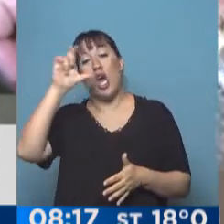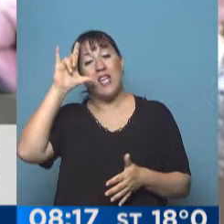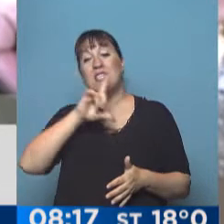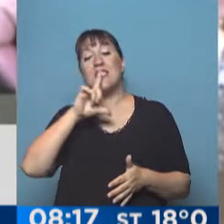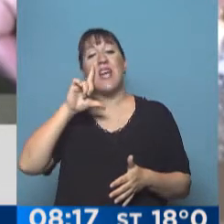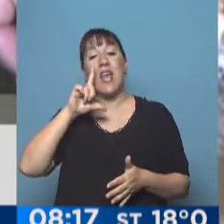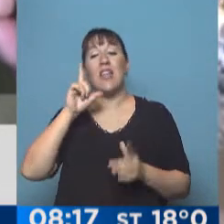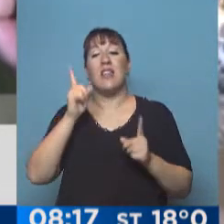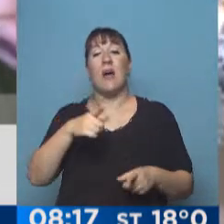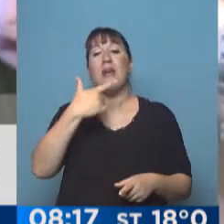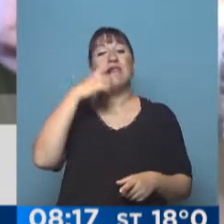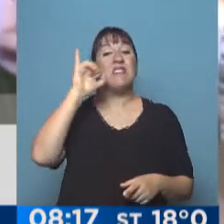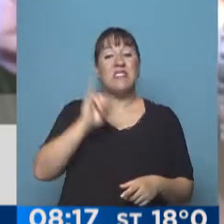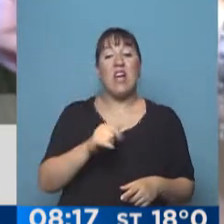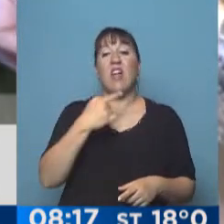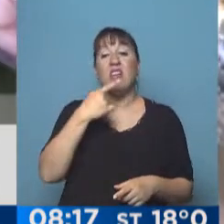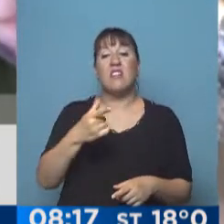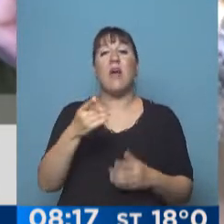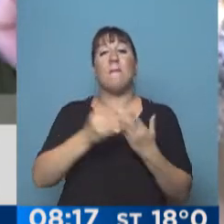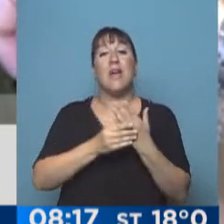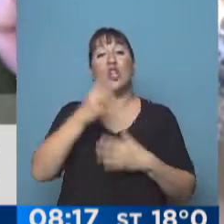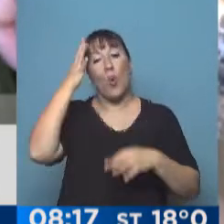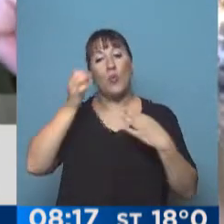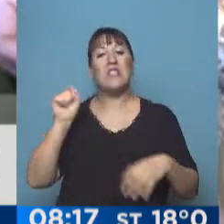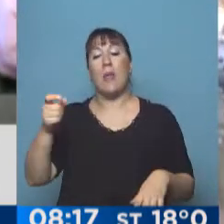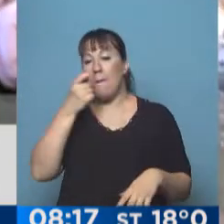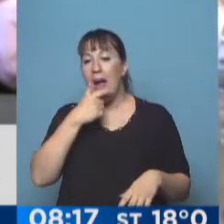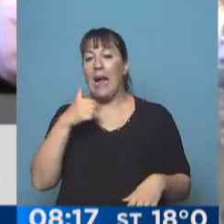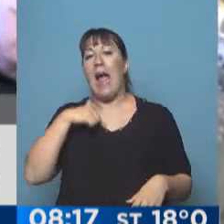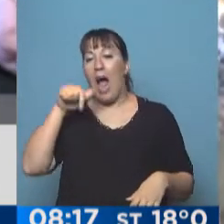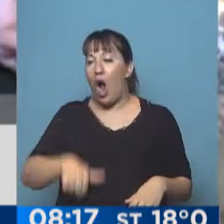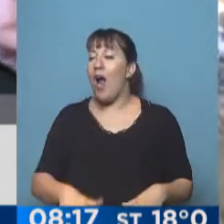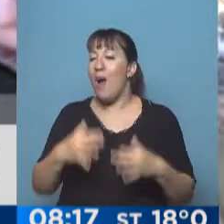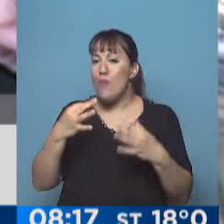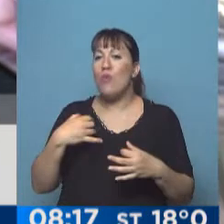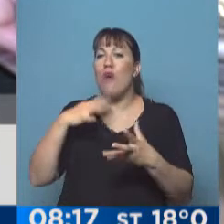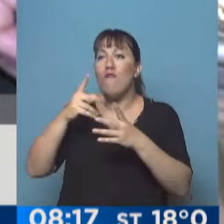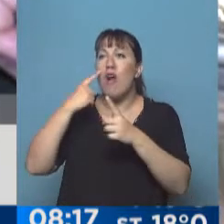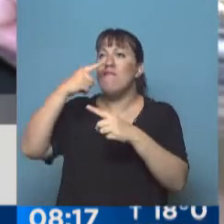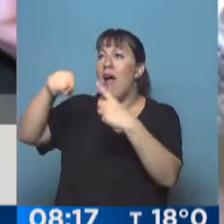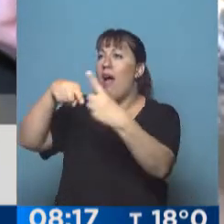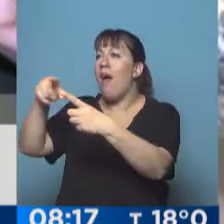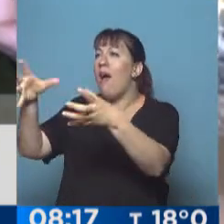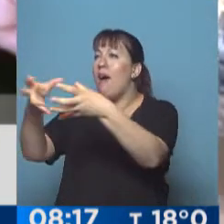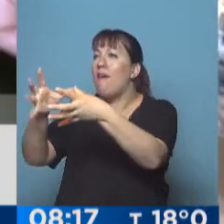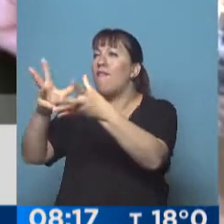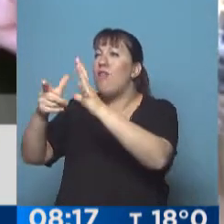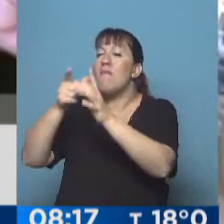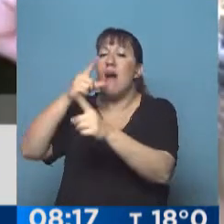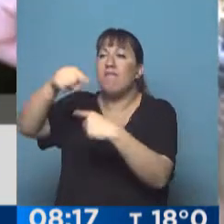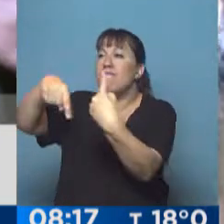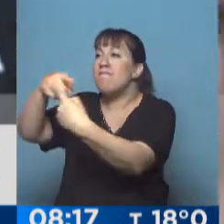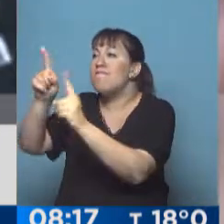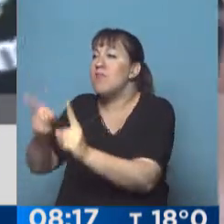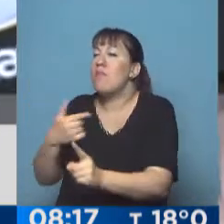va a ser el ministro de justicia de macri entonces empieza y me empieza a cerrar todo todo tiene que ver con todo como dice la presidenta es un es un círculo que no tiene